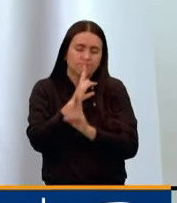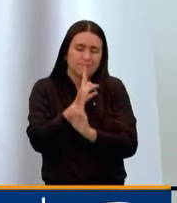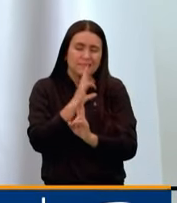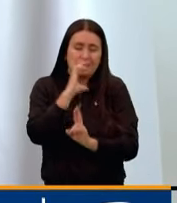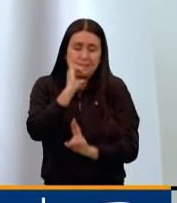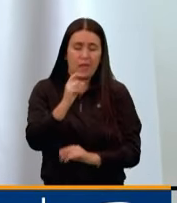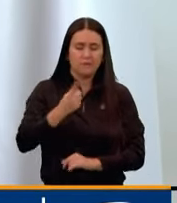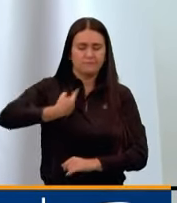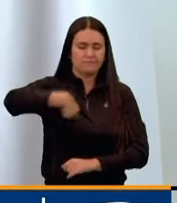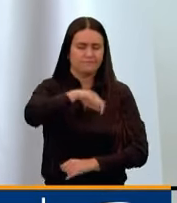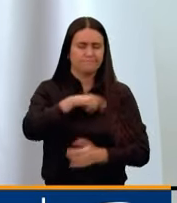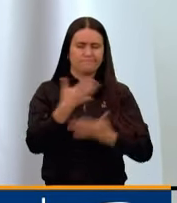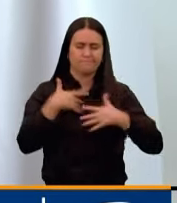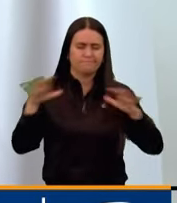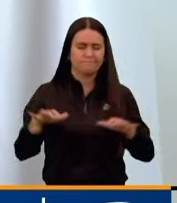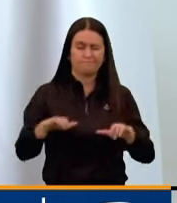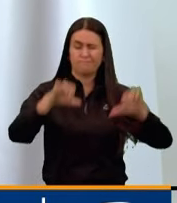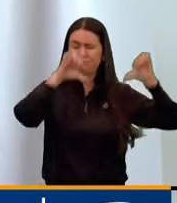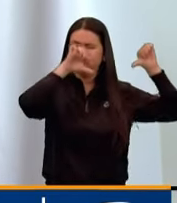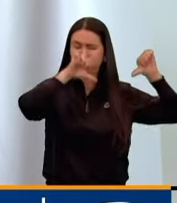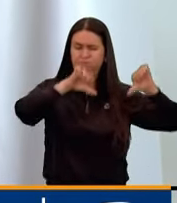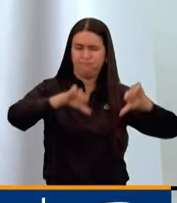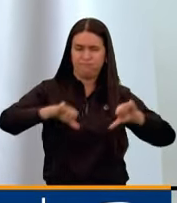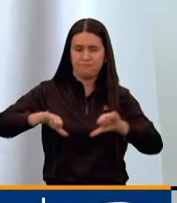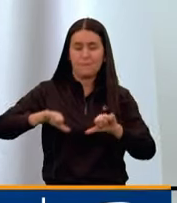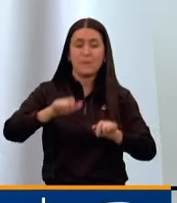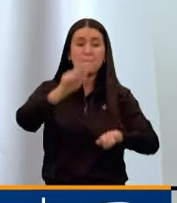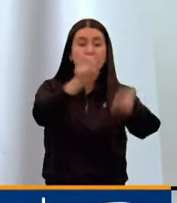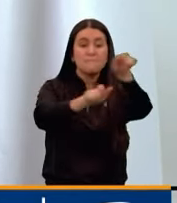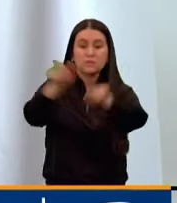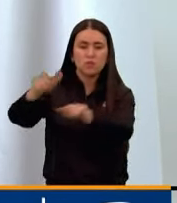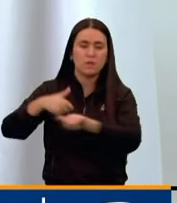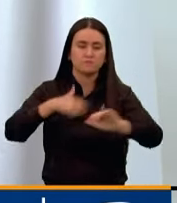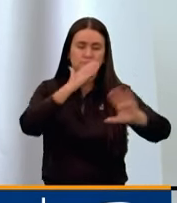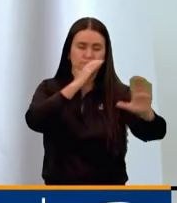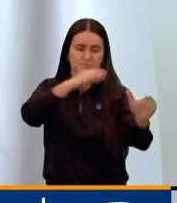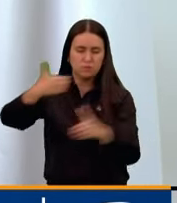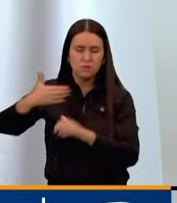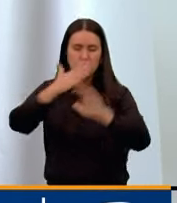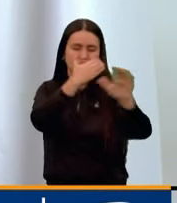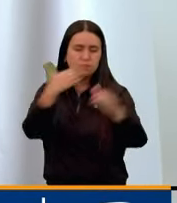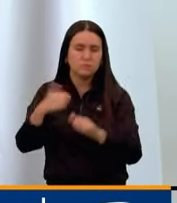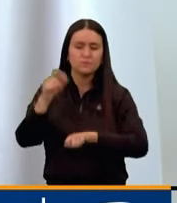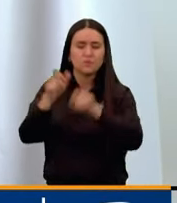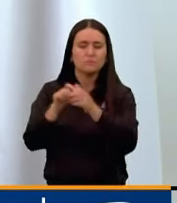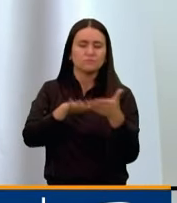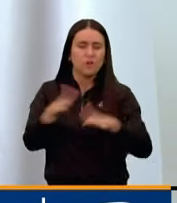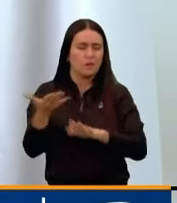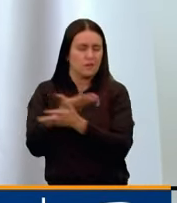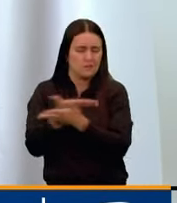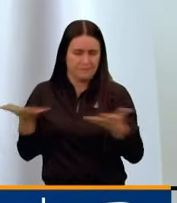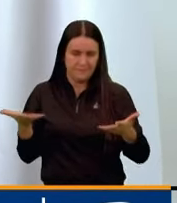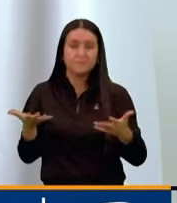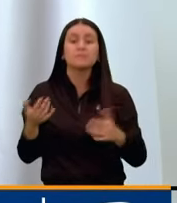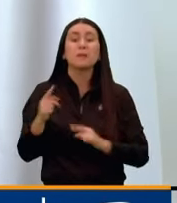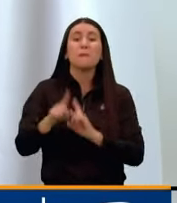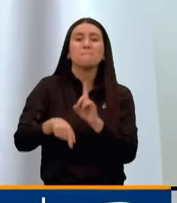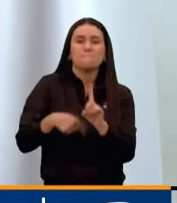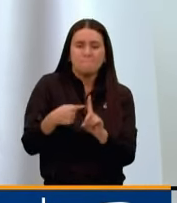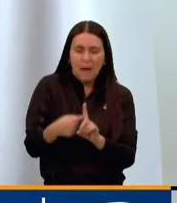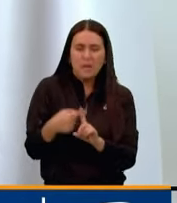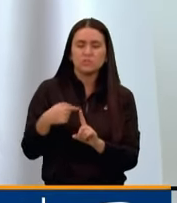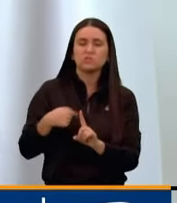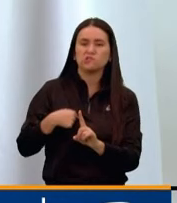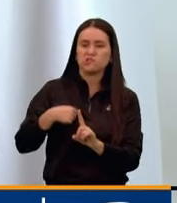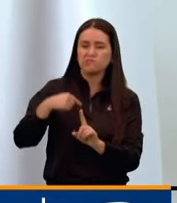atroz que laceró el alma y el cuerpo de las personas que estuvieron cautivas. Pero también laceramos y